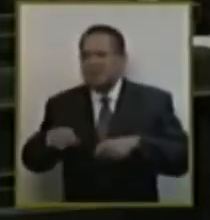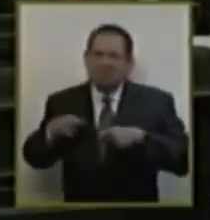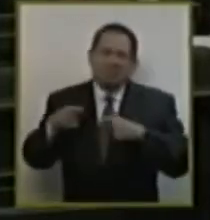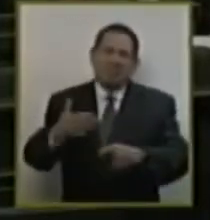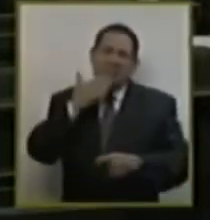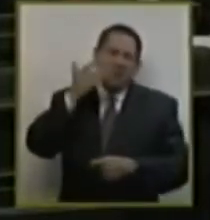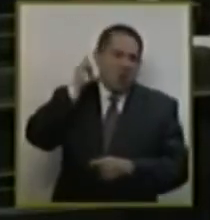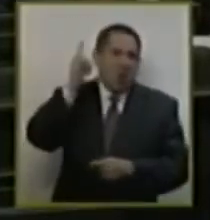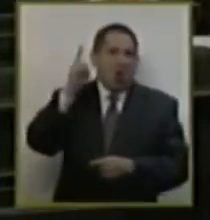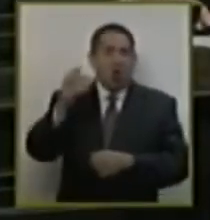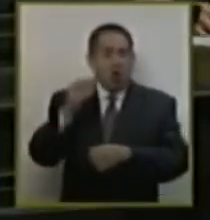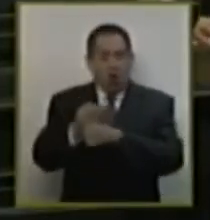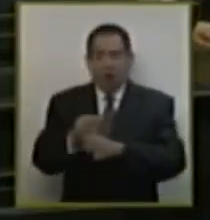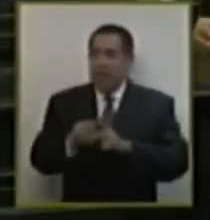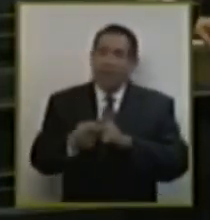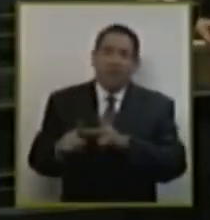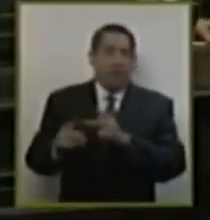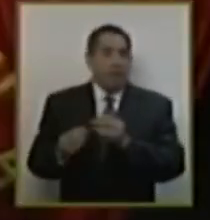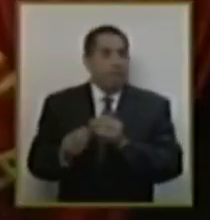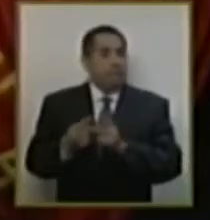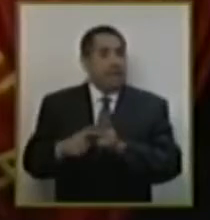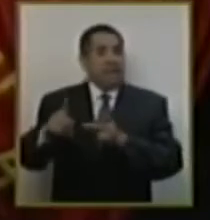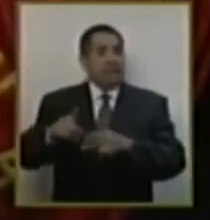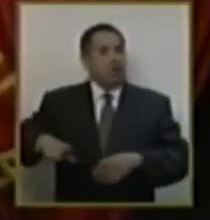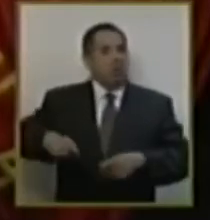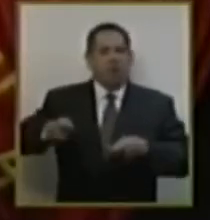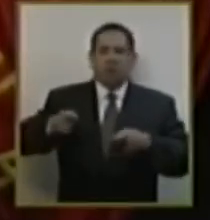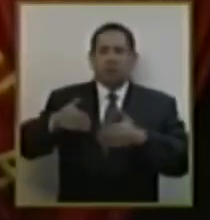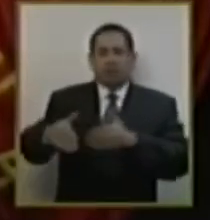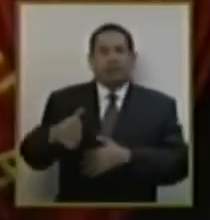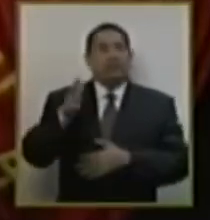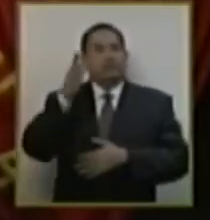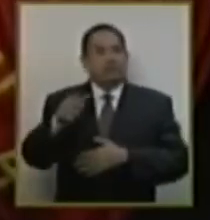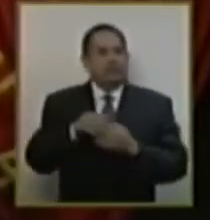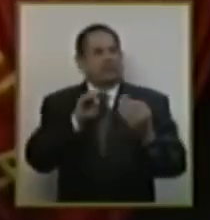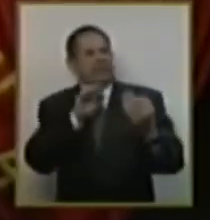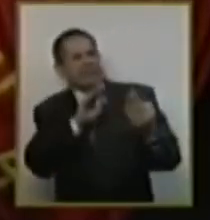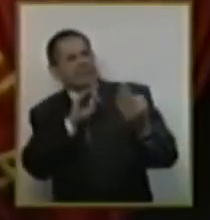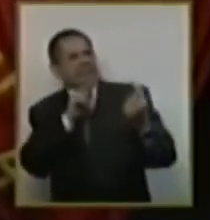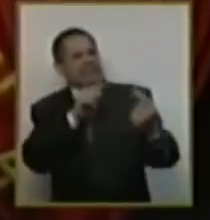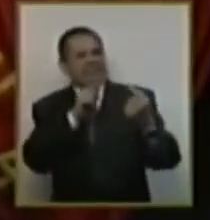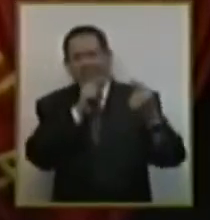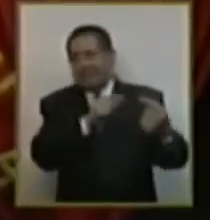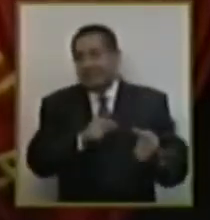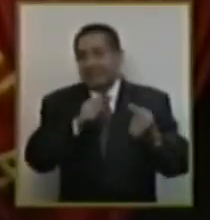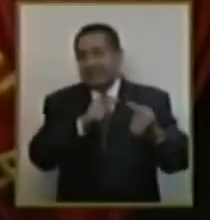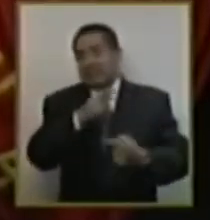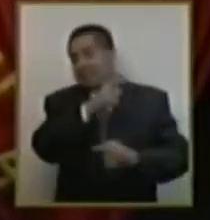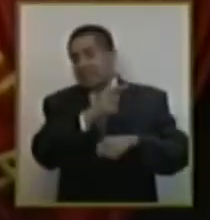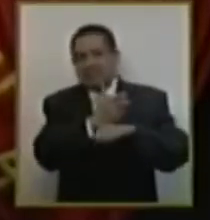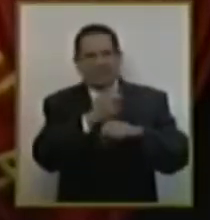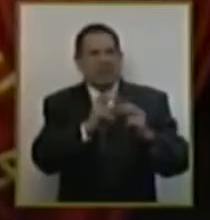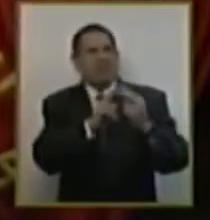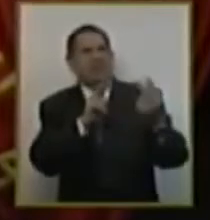de inauguración de su mandato, tendrá que lidiar con el iracundo vecino del norte y su